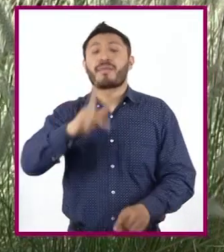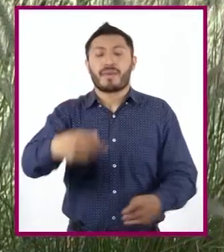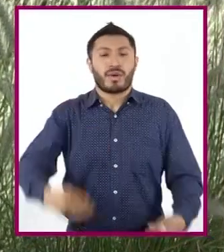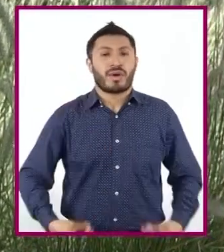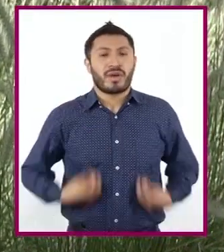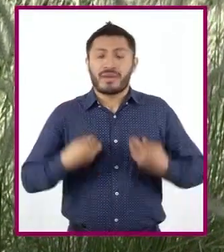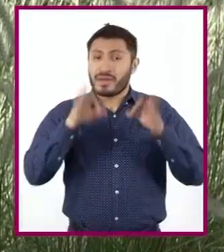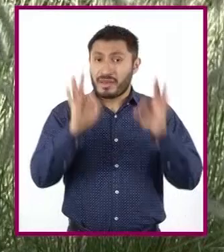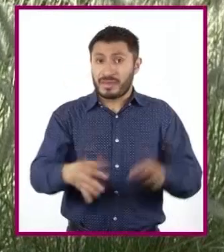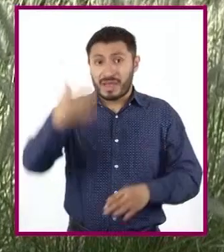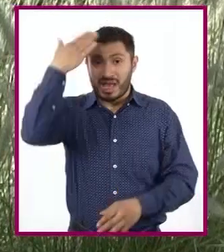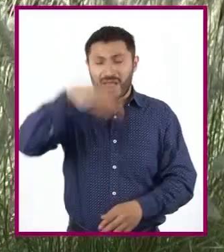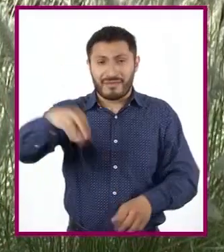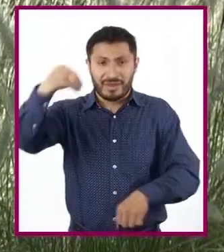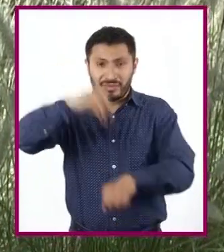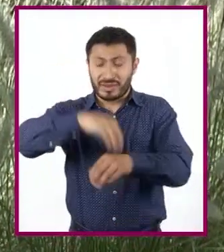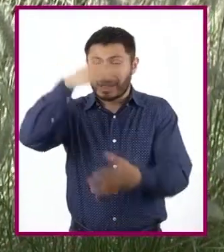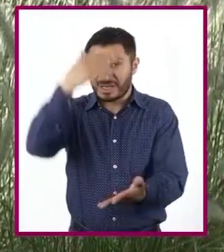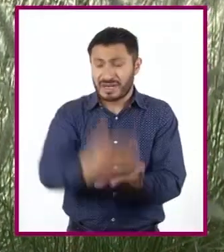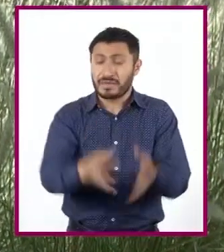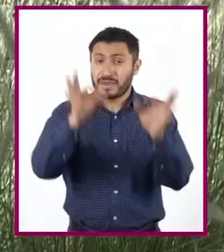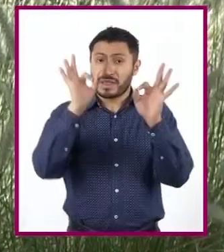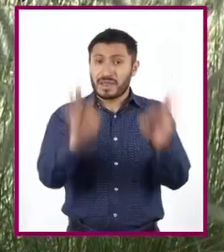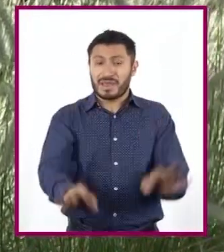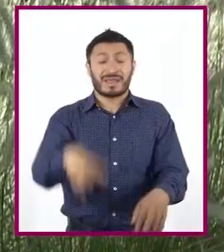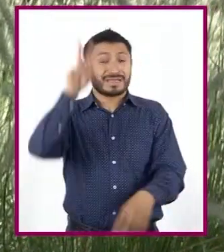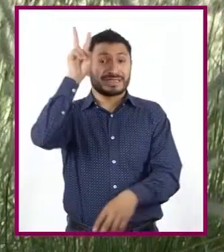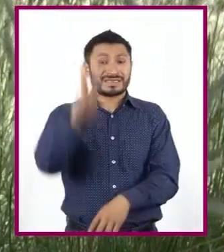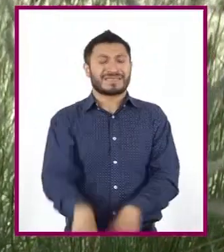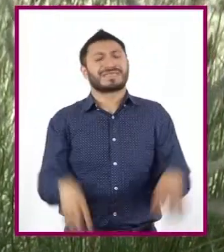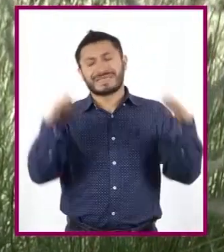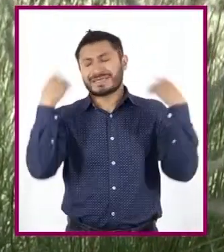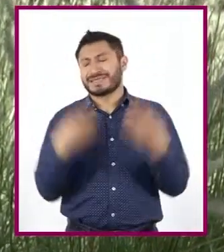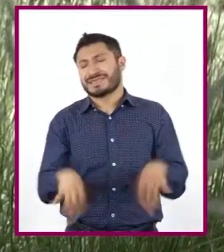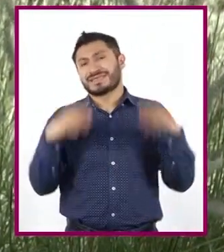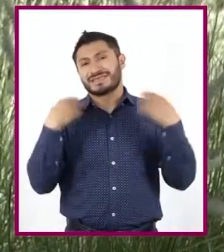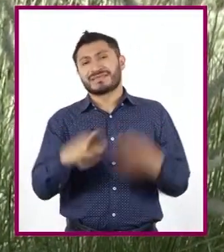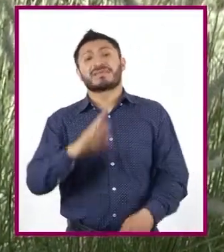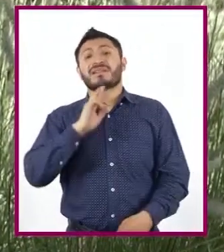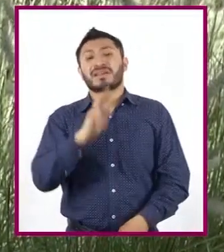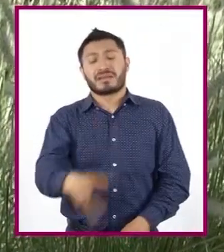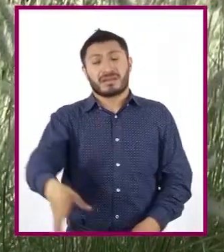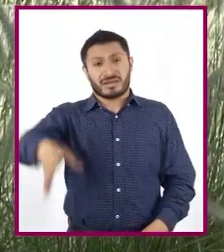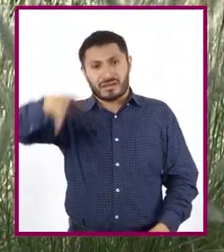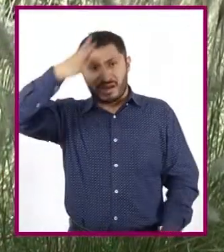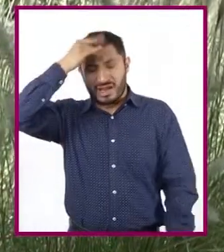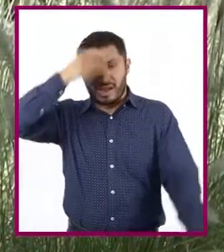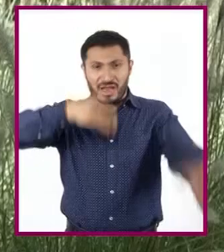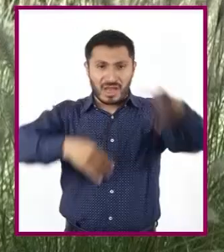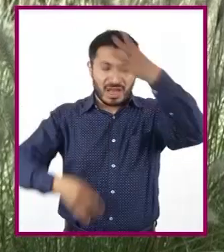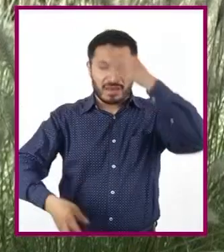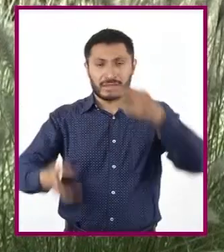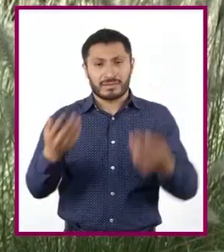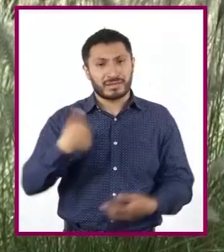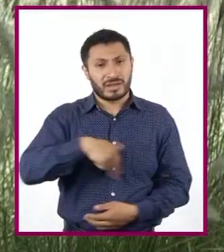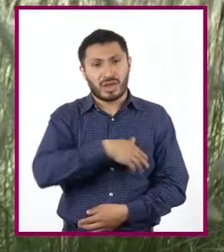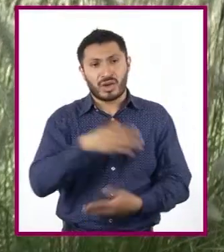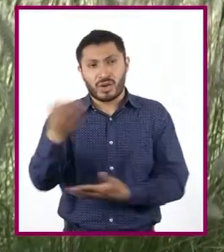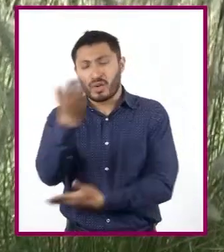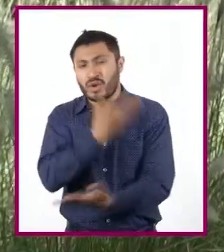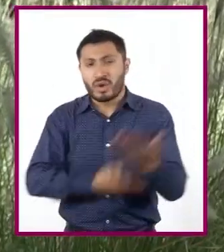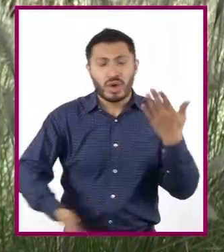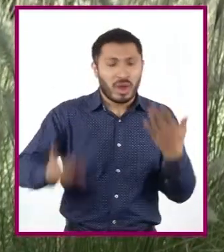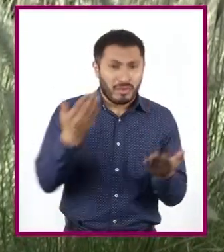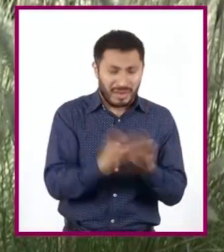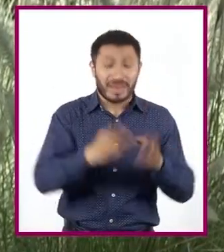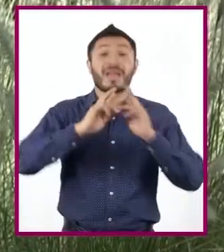por esa búsqueda. Y de nuevo, insisto, el placer por leer. Cuando no hay placer en algo, con